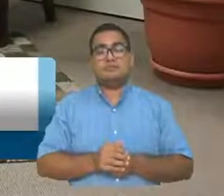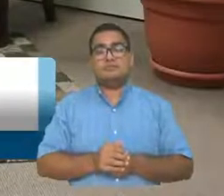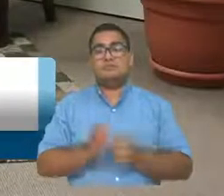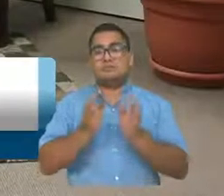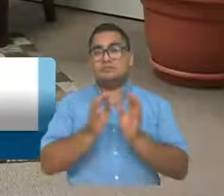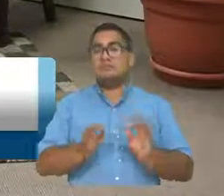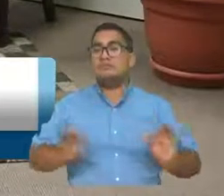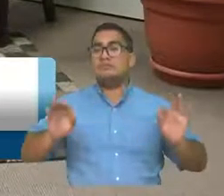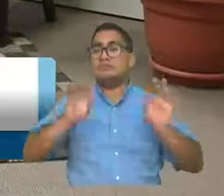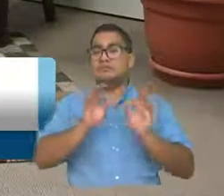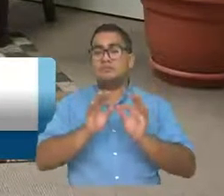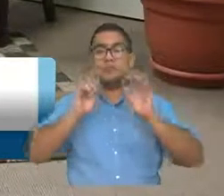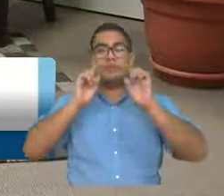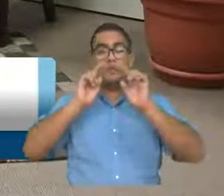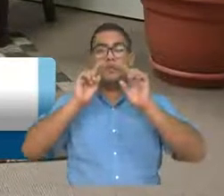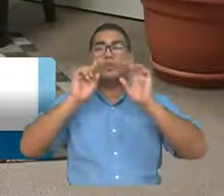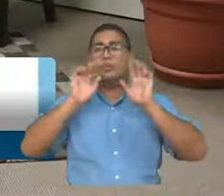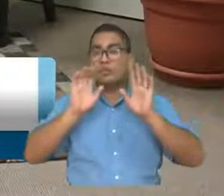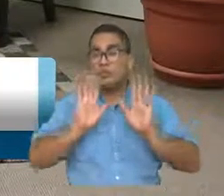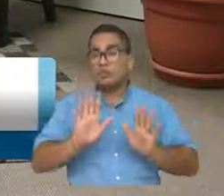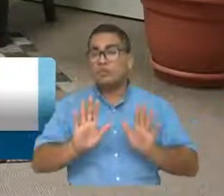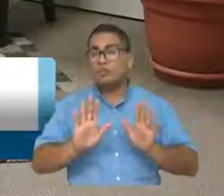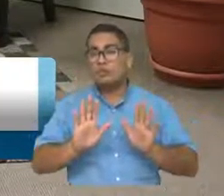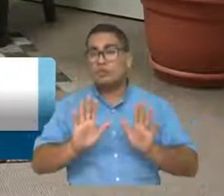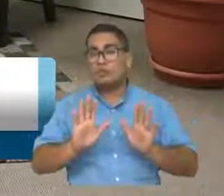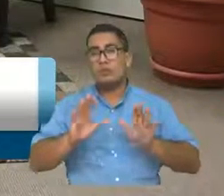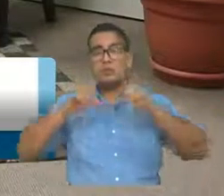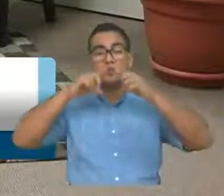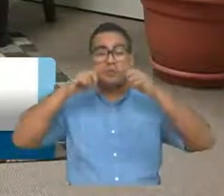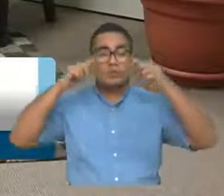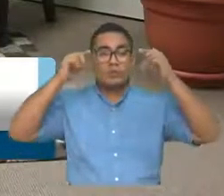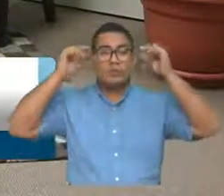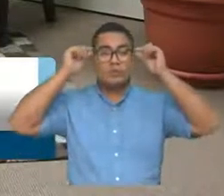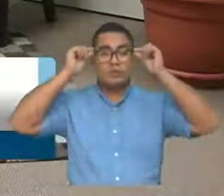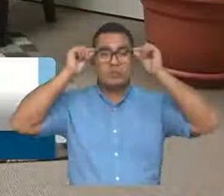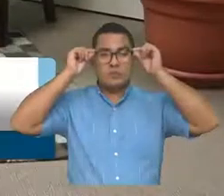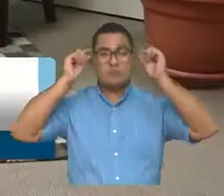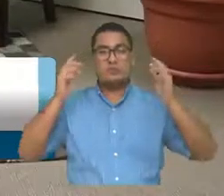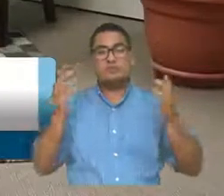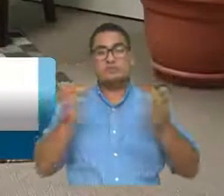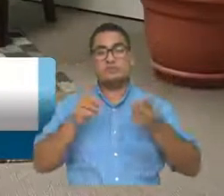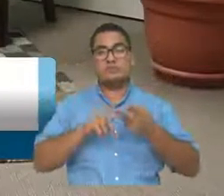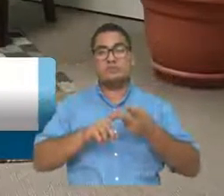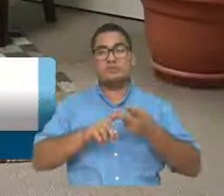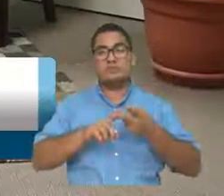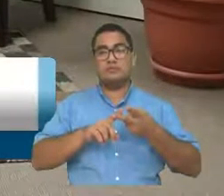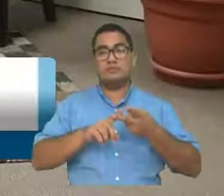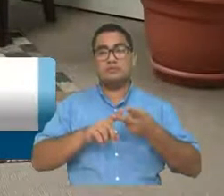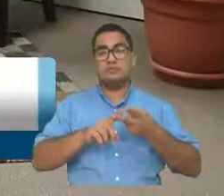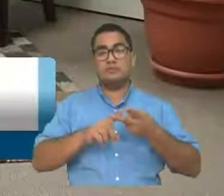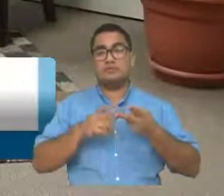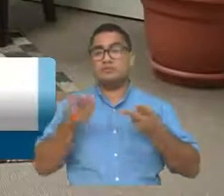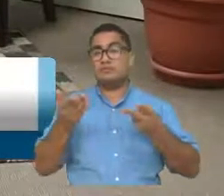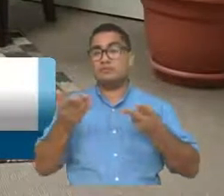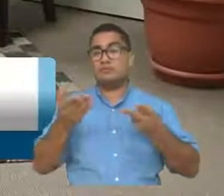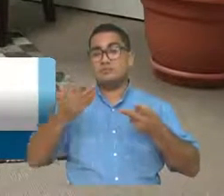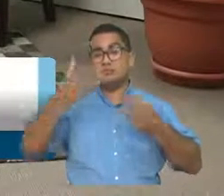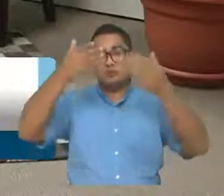con alguien que tiene el coronavirus, y de esa manera vos pudiste haber adquirido la enfermedad.